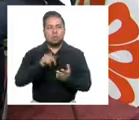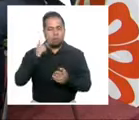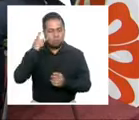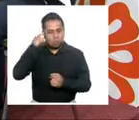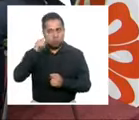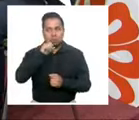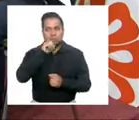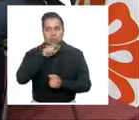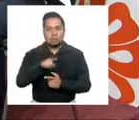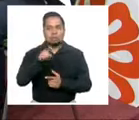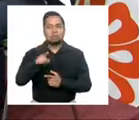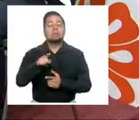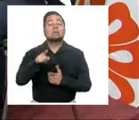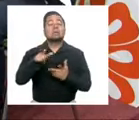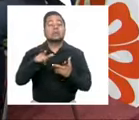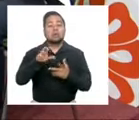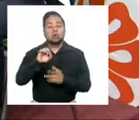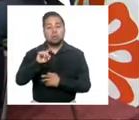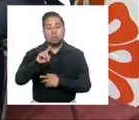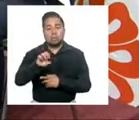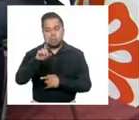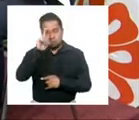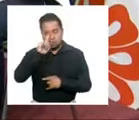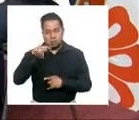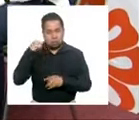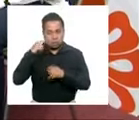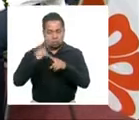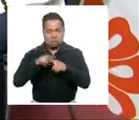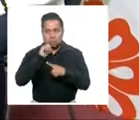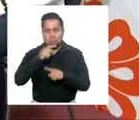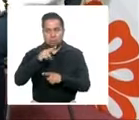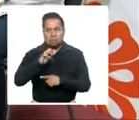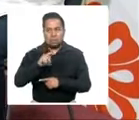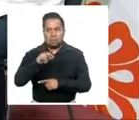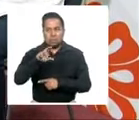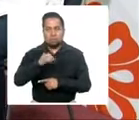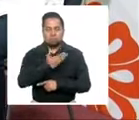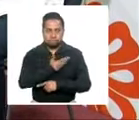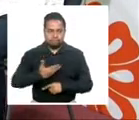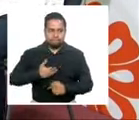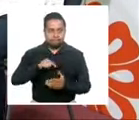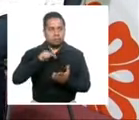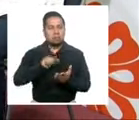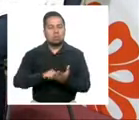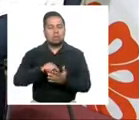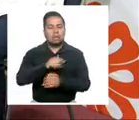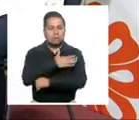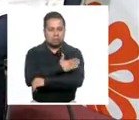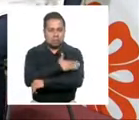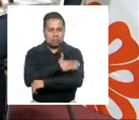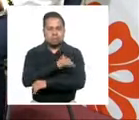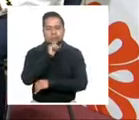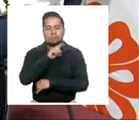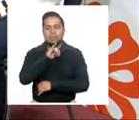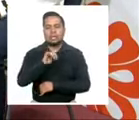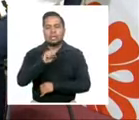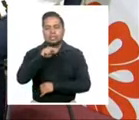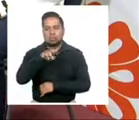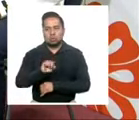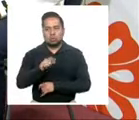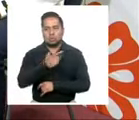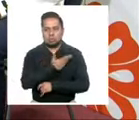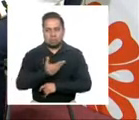Pochutla, a Jesús Andy Conde, presidente de Villa Tututepec, a Humberto López Parrazales, presidente de San Pedro Tapanatepec, a Jesús Ortega